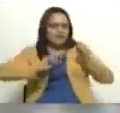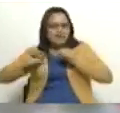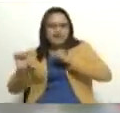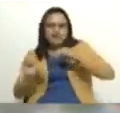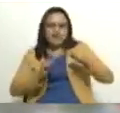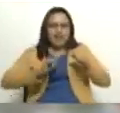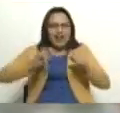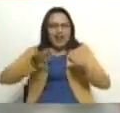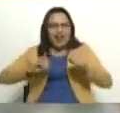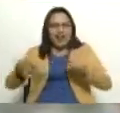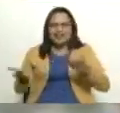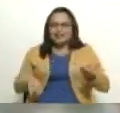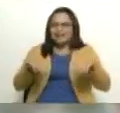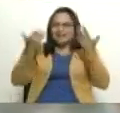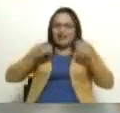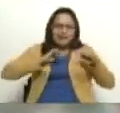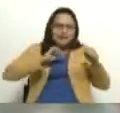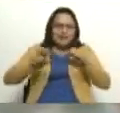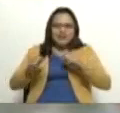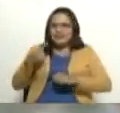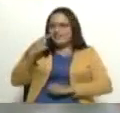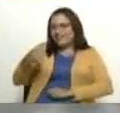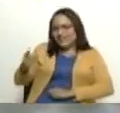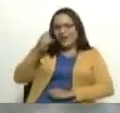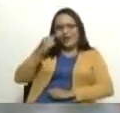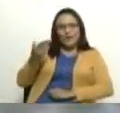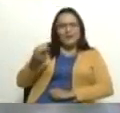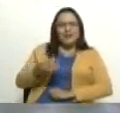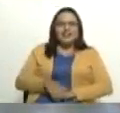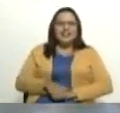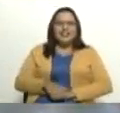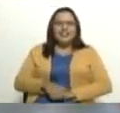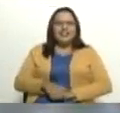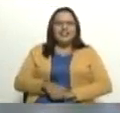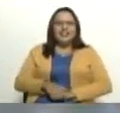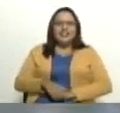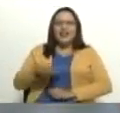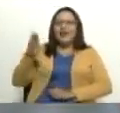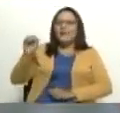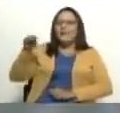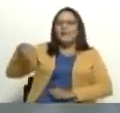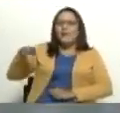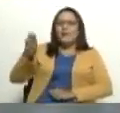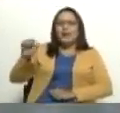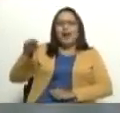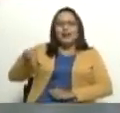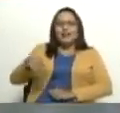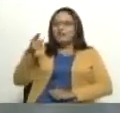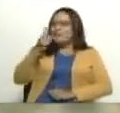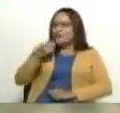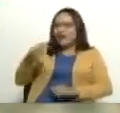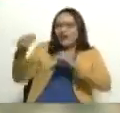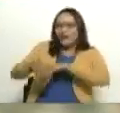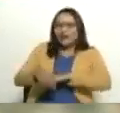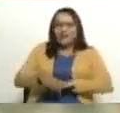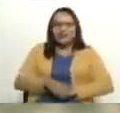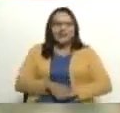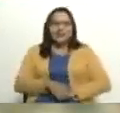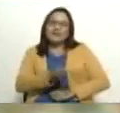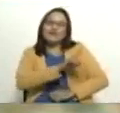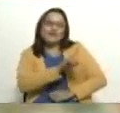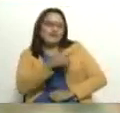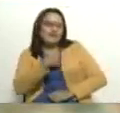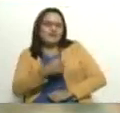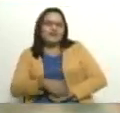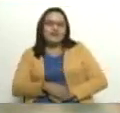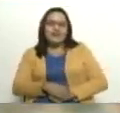con él y lo pegan de las lámparas. Según Bam Bam. Sí, según Bam Bam. ¿Por qué dice según Bam Bam? ¿No le crees a mi compañero? No. Bueno, vamos a